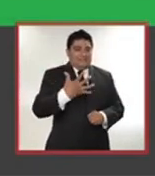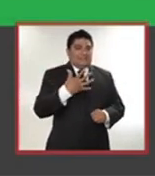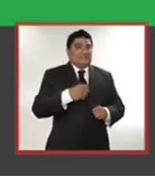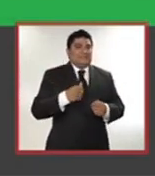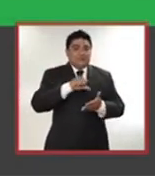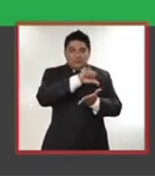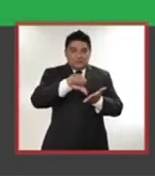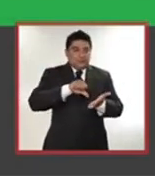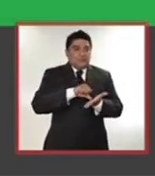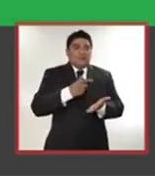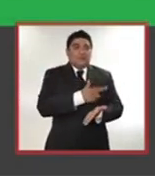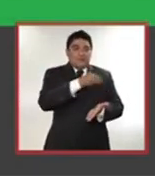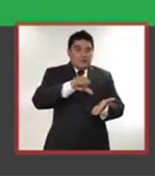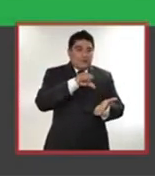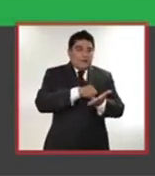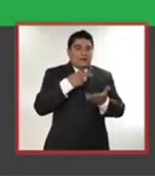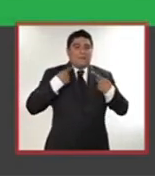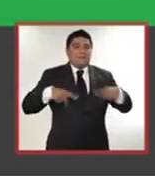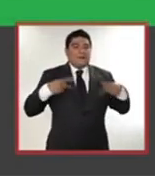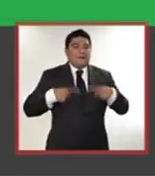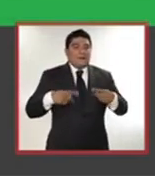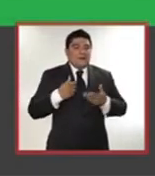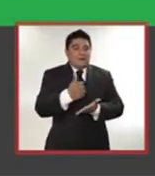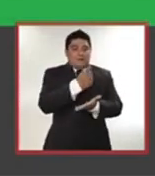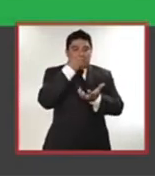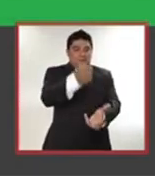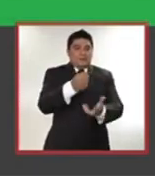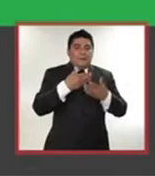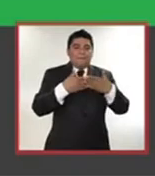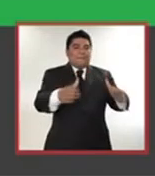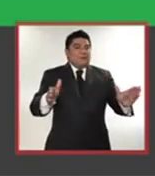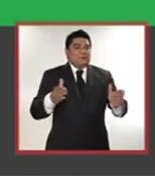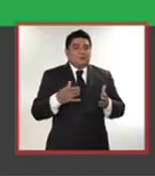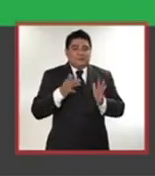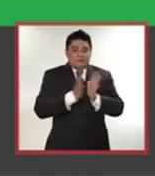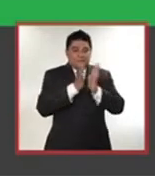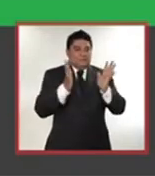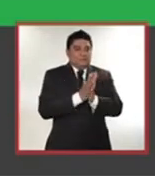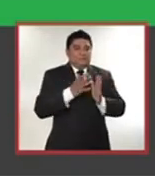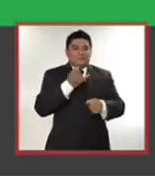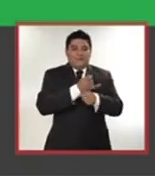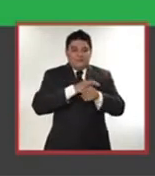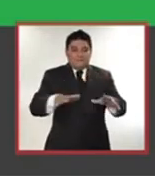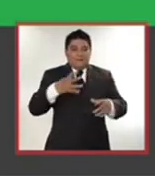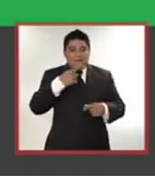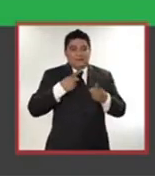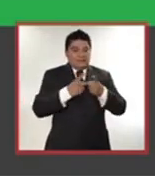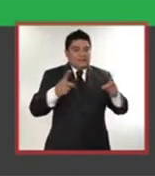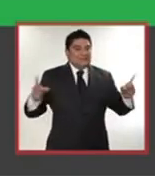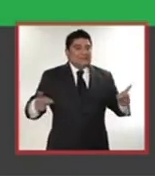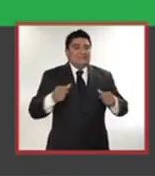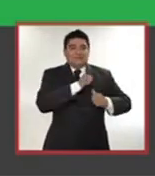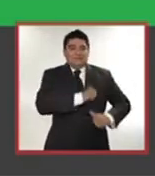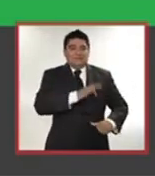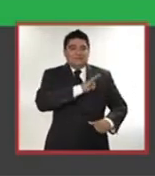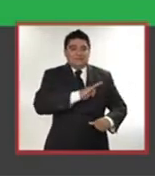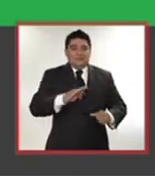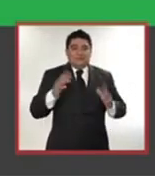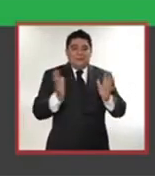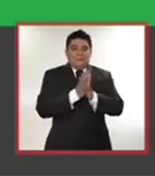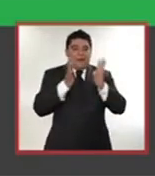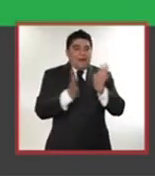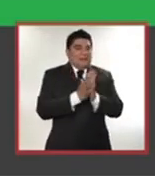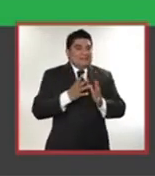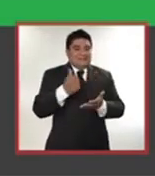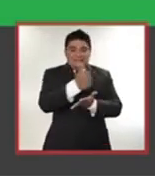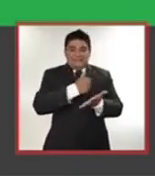Gobierno centrado en la ciudadanía, presupuesto abierto y participativo, datos abiertos para el desarrollo, empoderamiento y